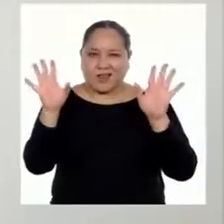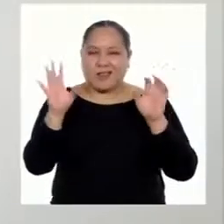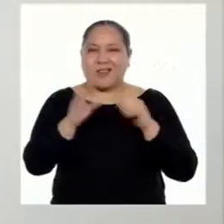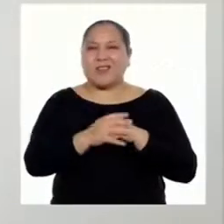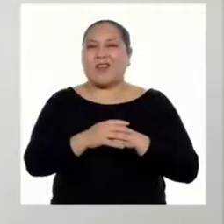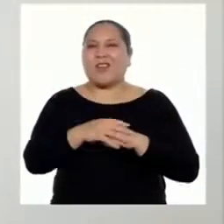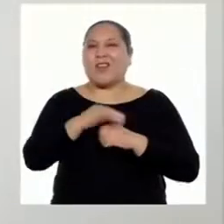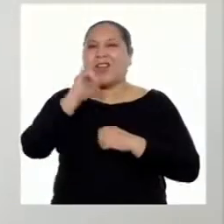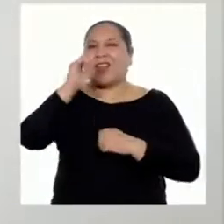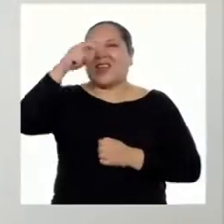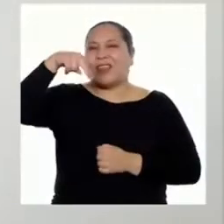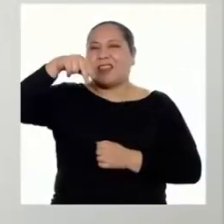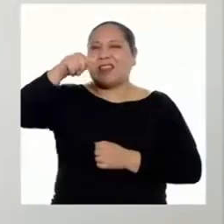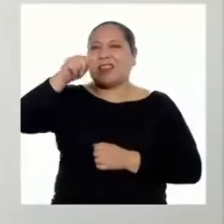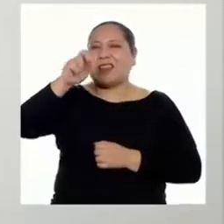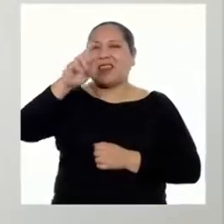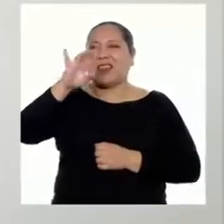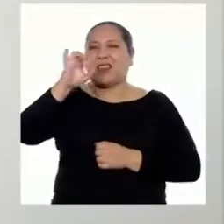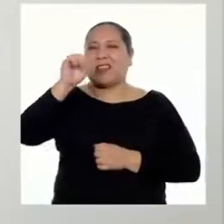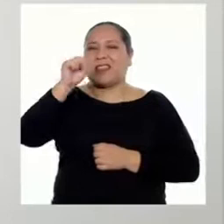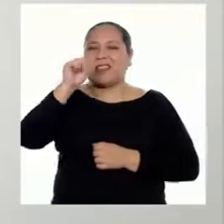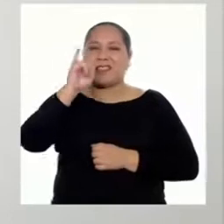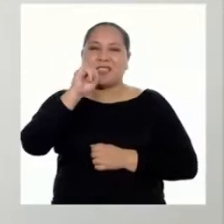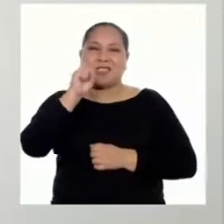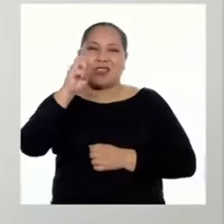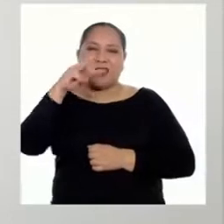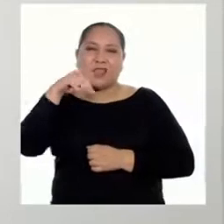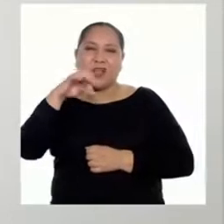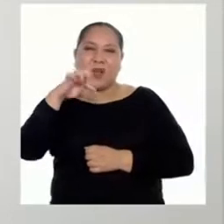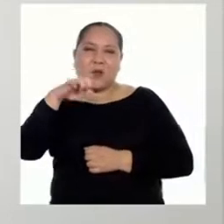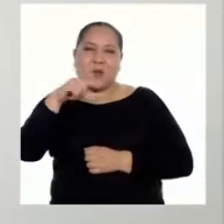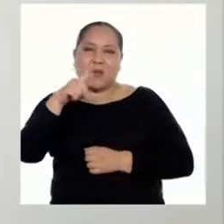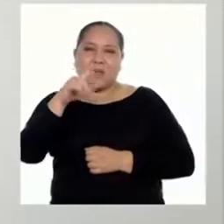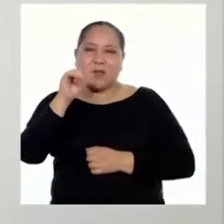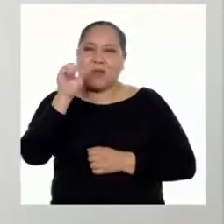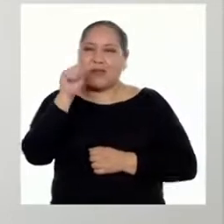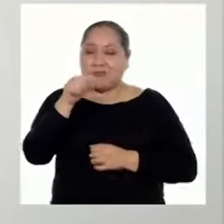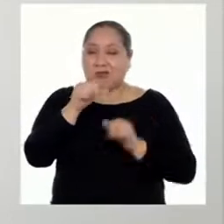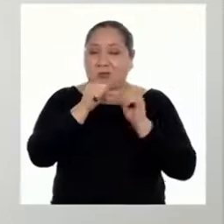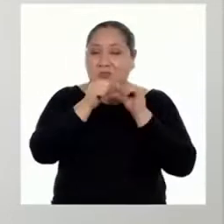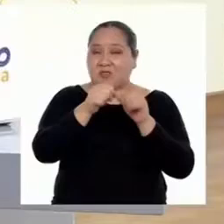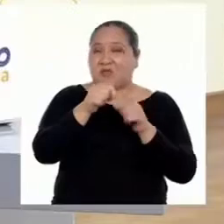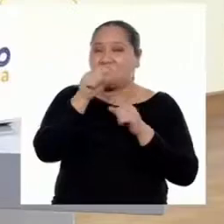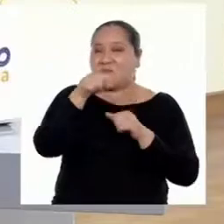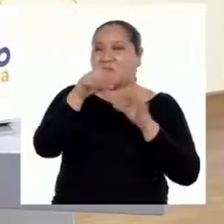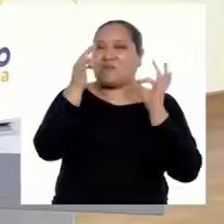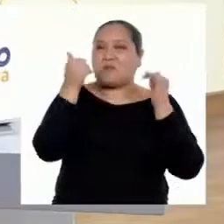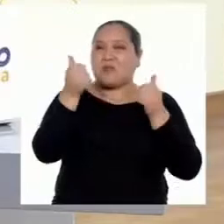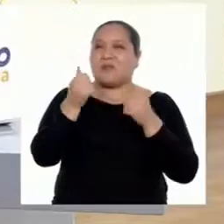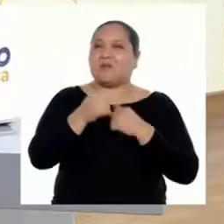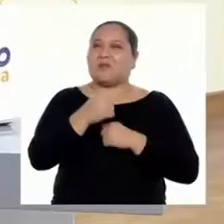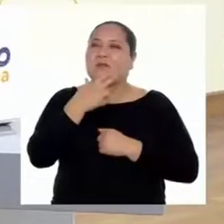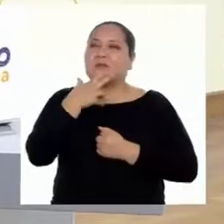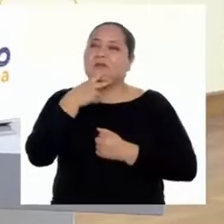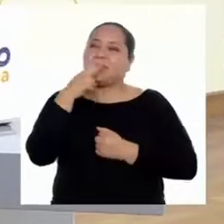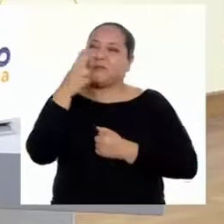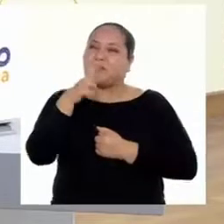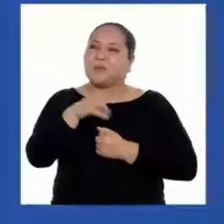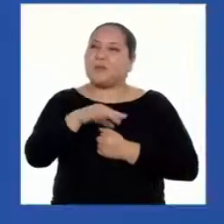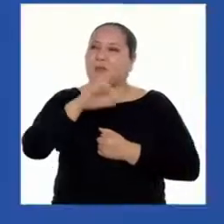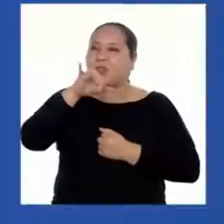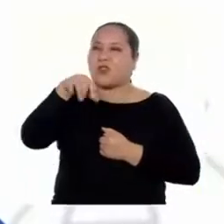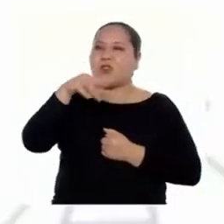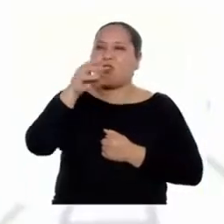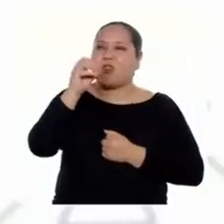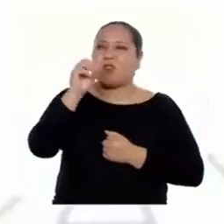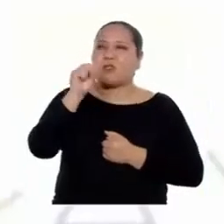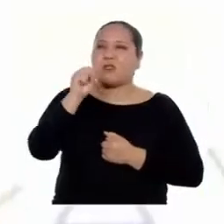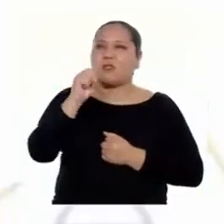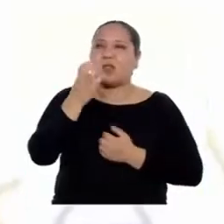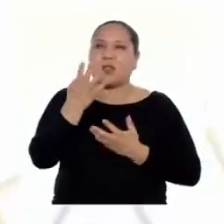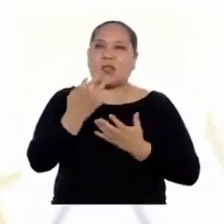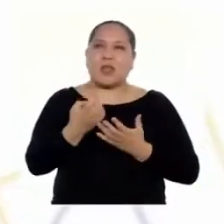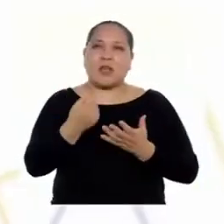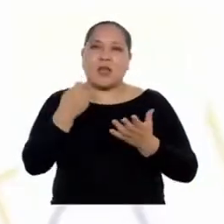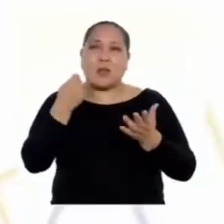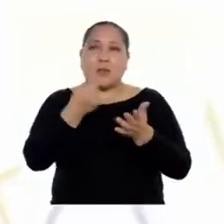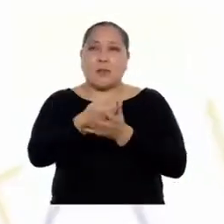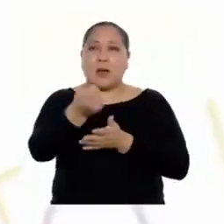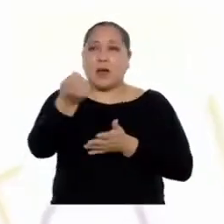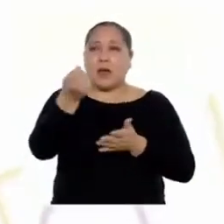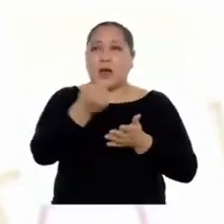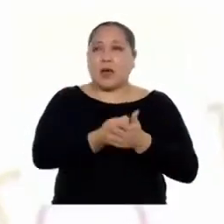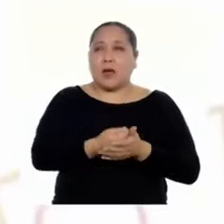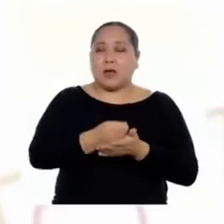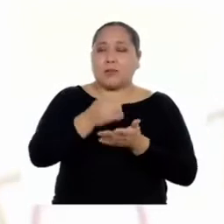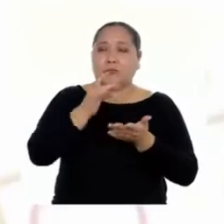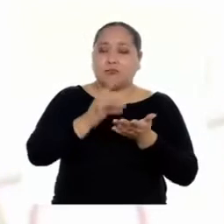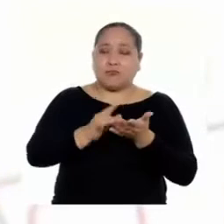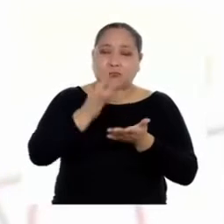bueno, porque hoy seguiremos resolviendo la situación inicial. Revisémosla. A ver, José desea cubrir los gastos del